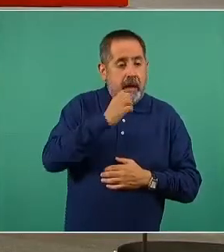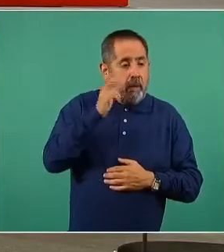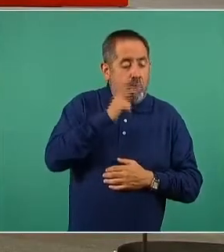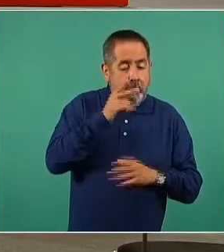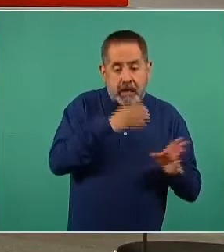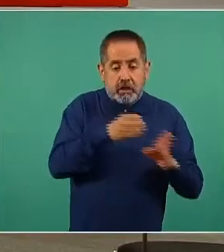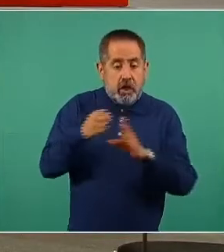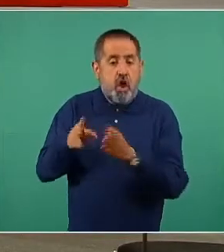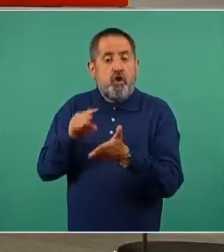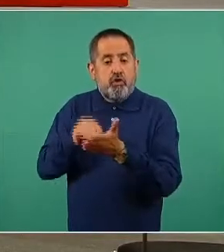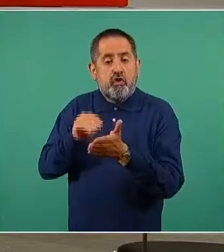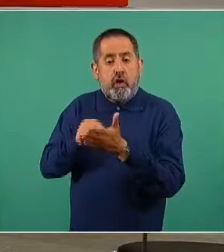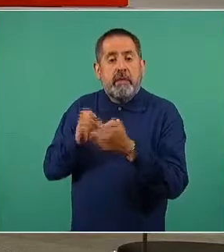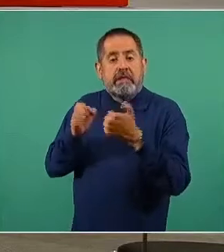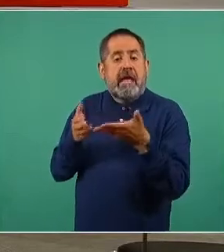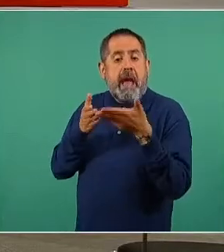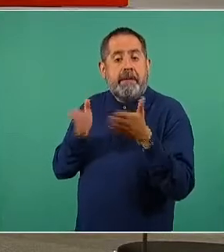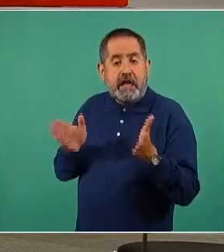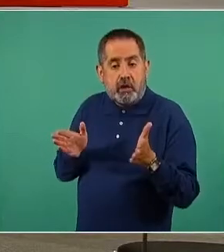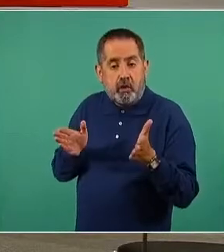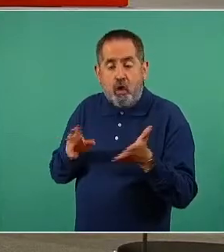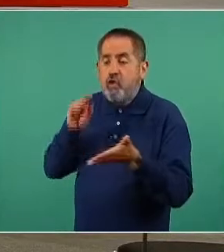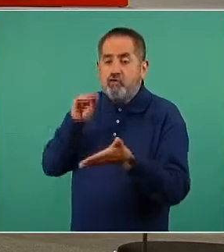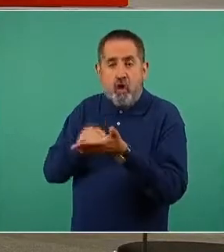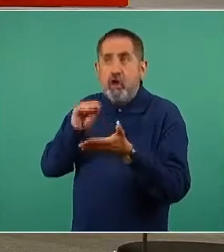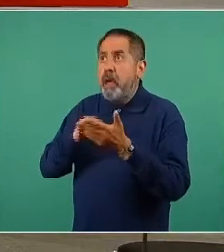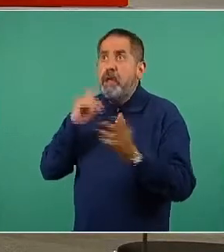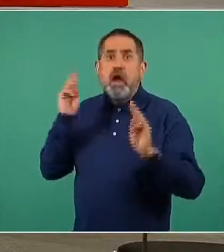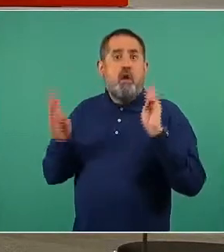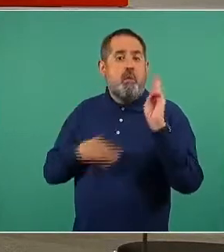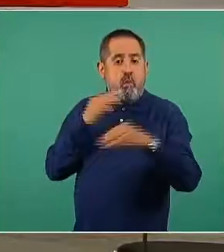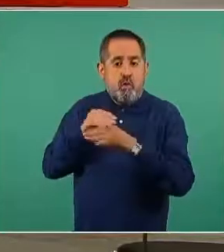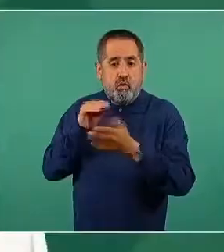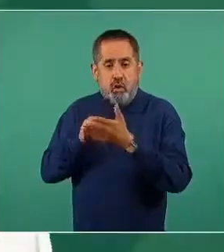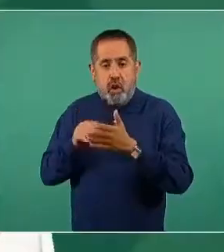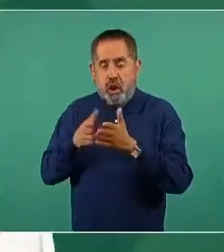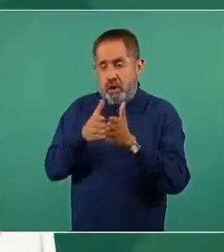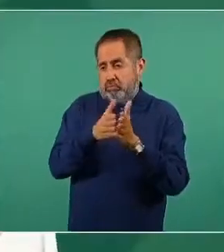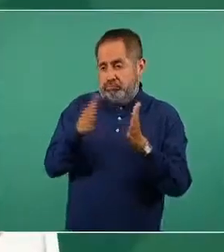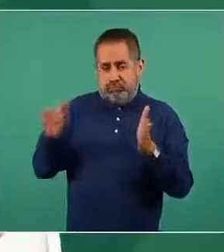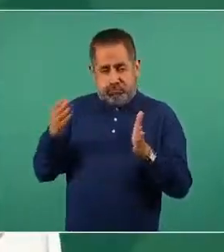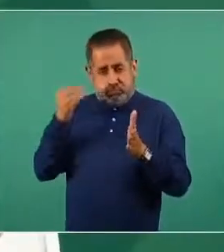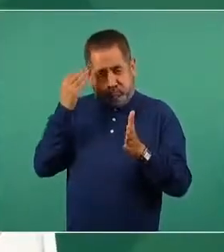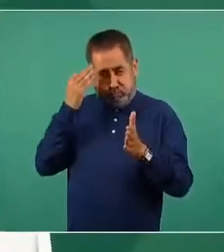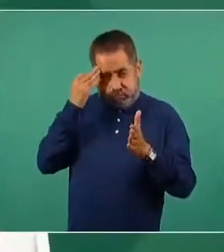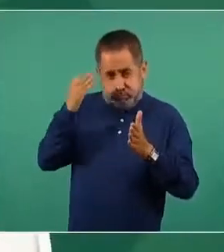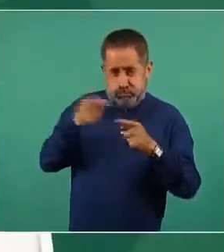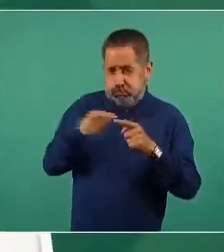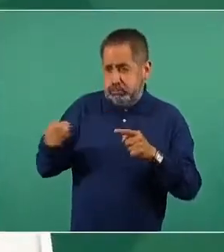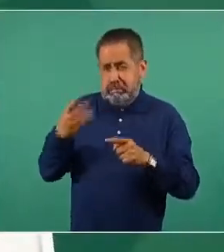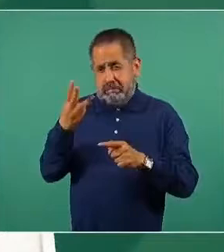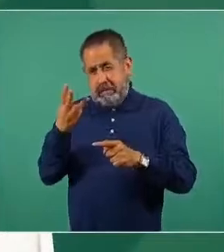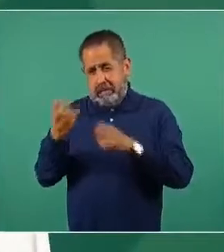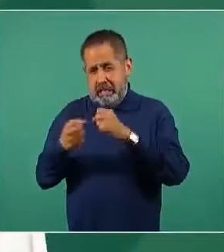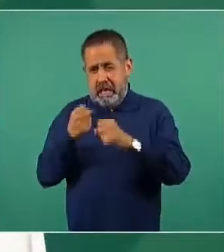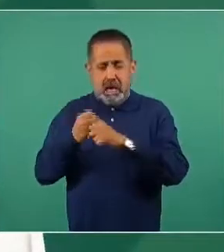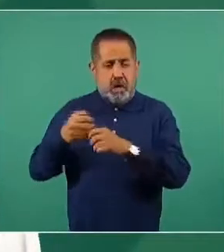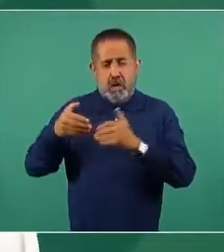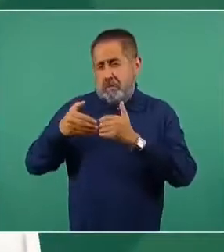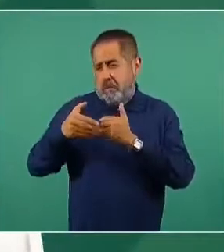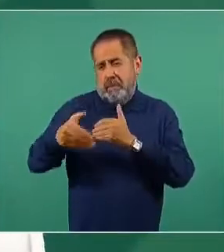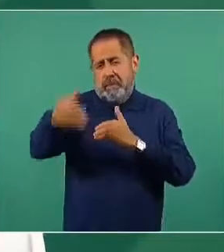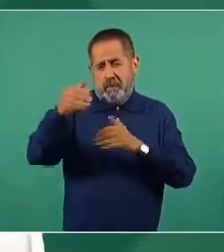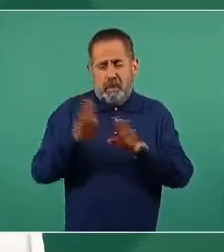están todavía abiertos. Casi todos los ensayos clínicos tienen unos horizontes de seguimiento de 3 años, en